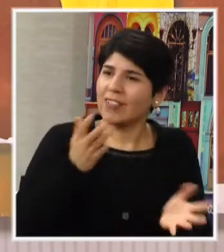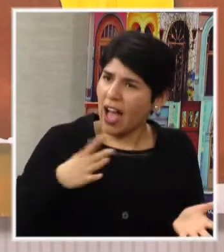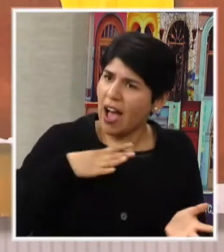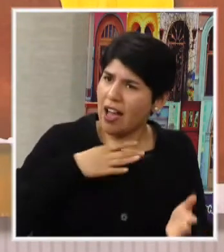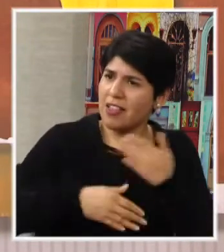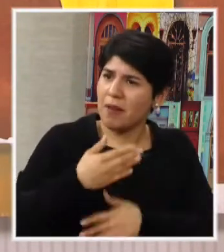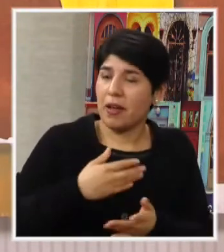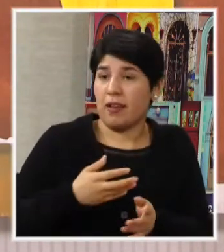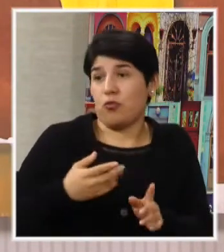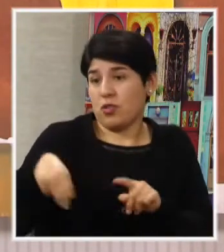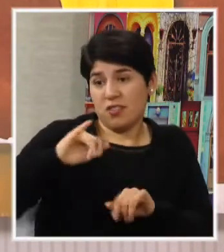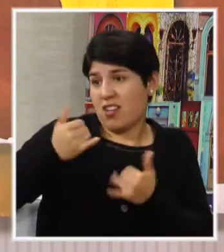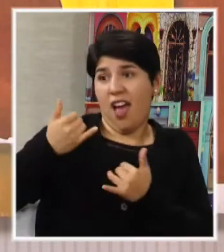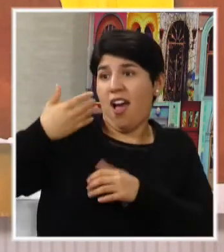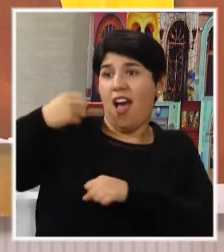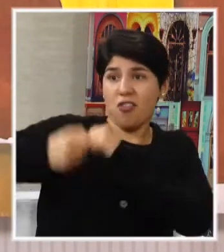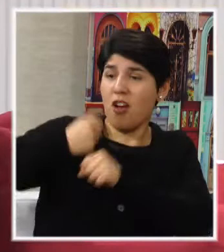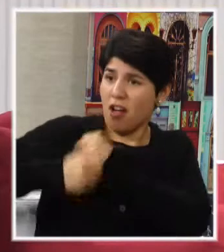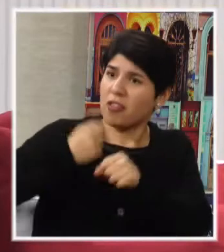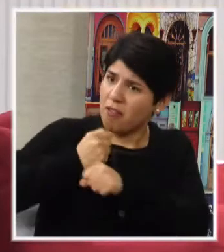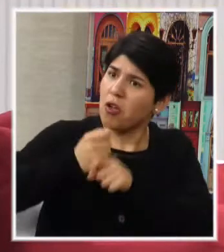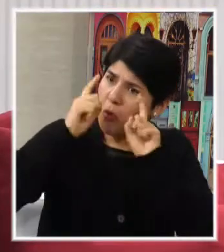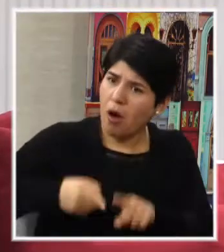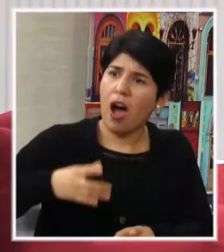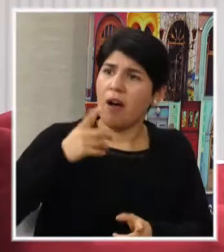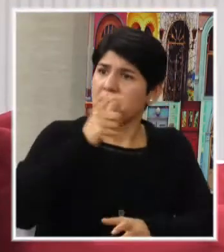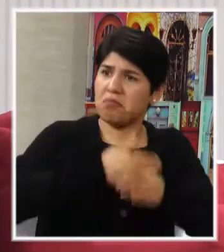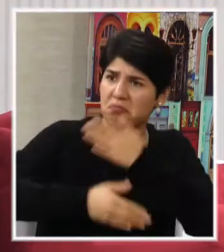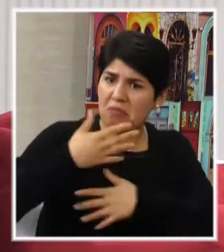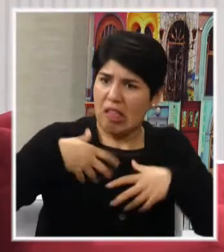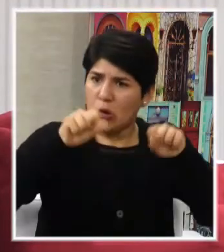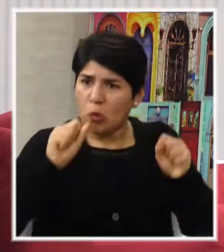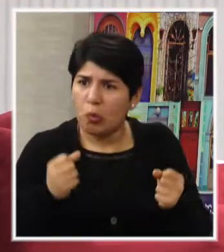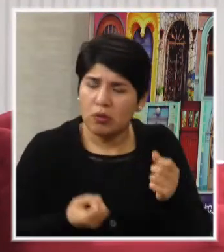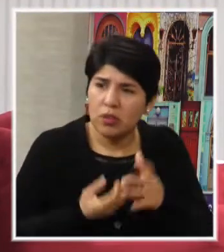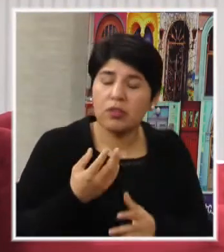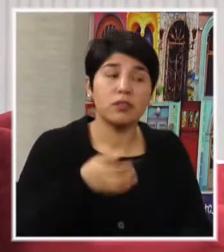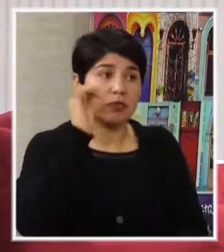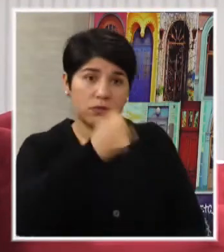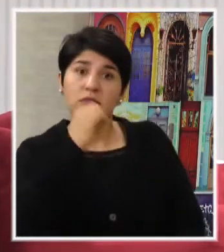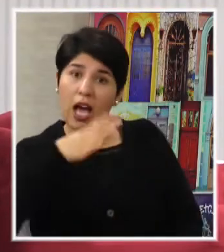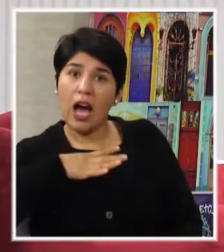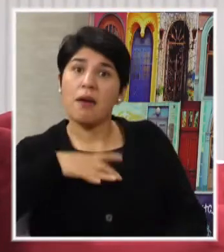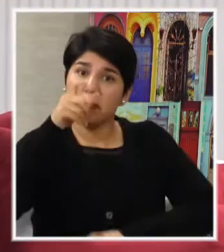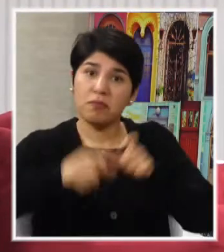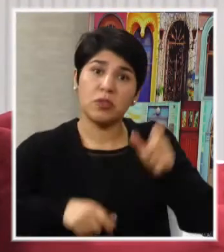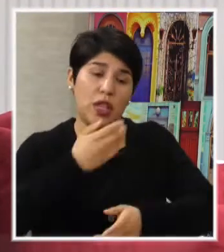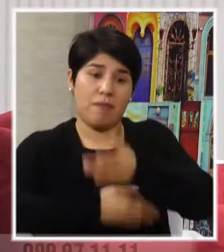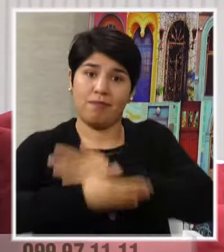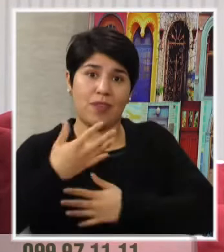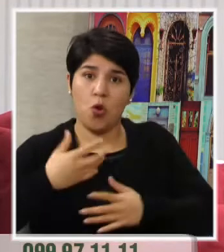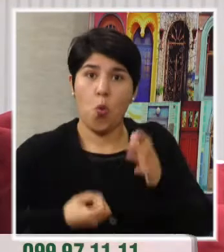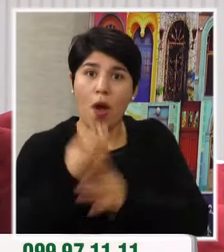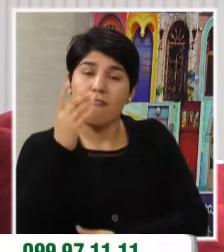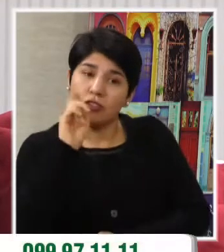millar del trabajo de campo desde hace tanto si nosotros hace cinco años si tenemos usuarios nuevos a este